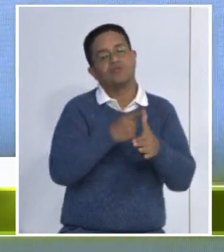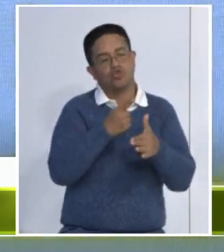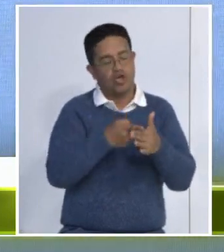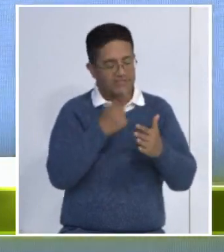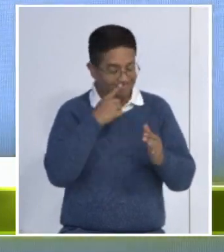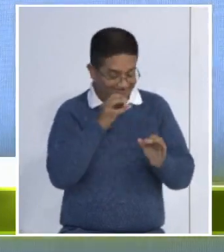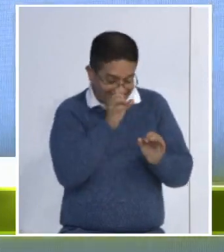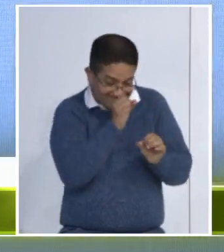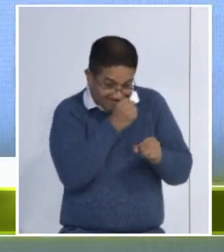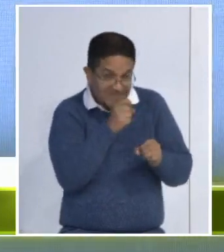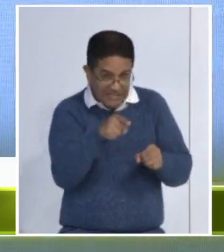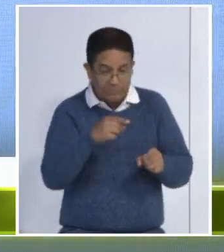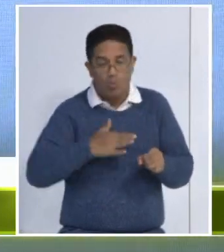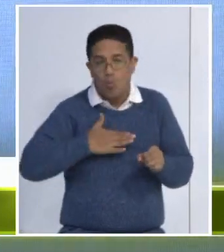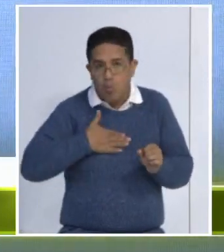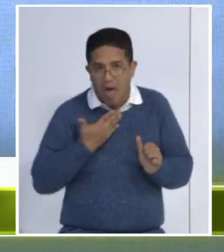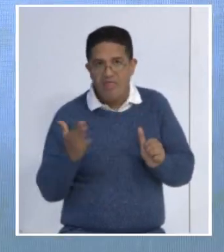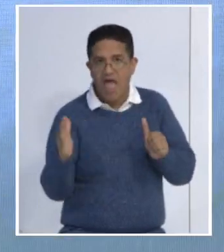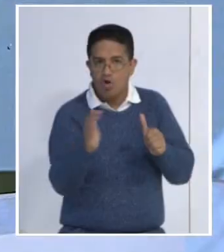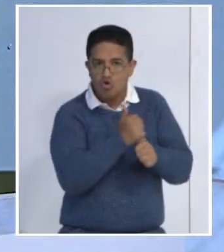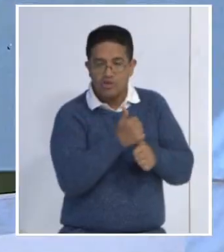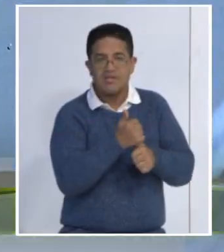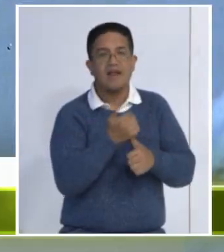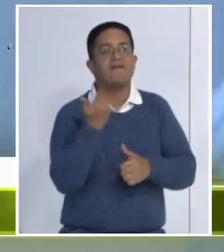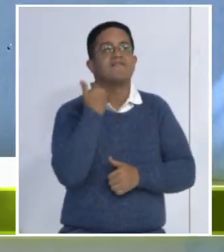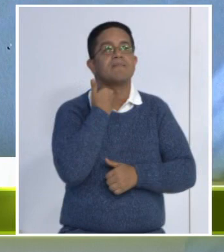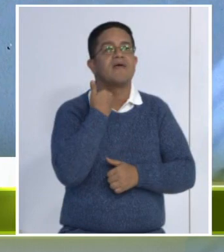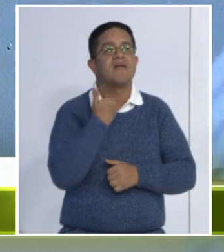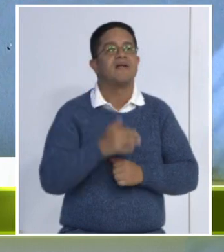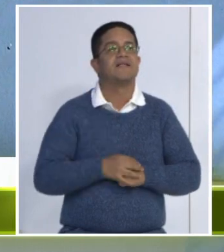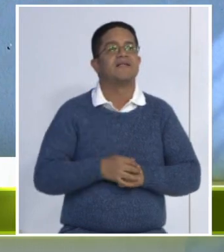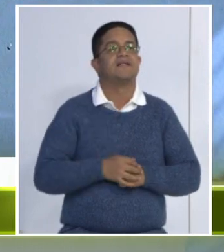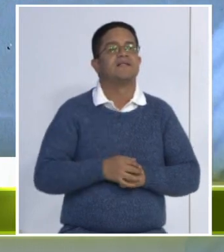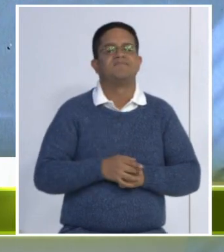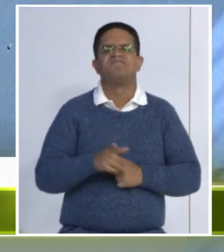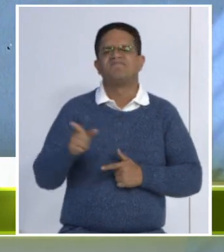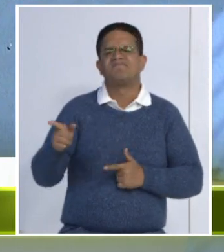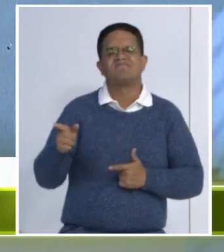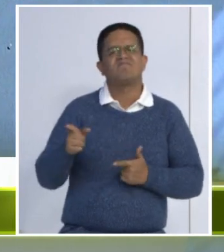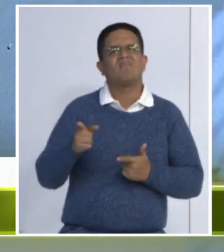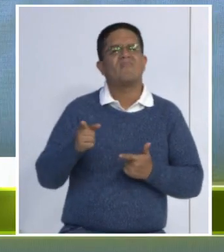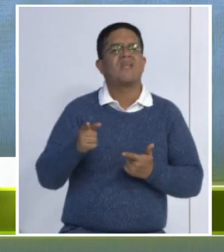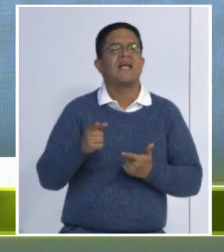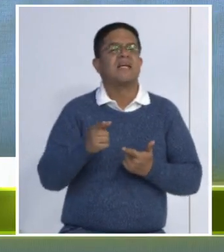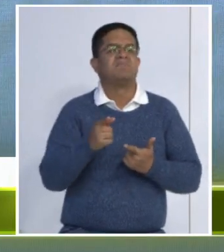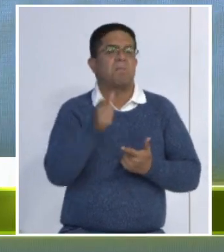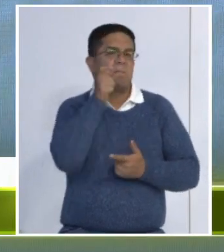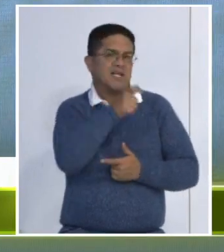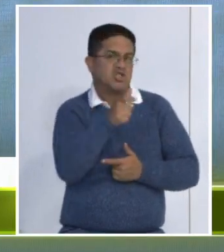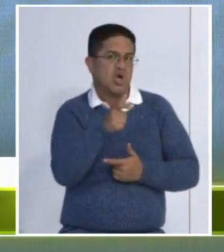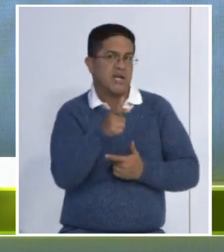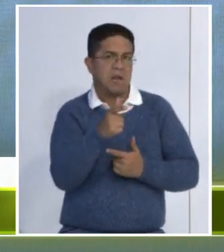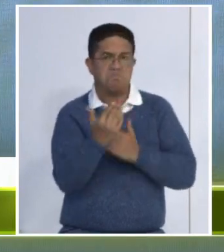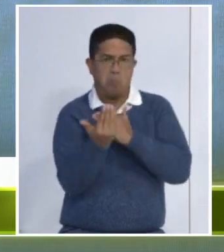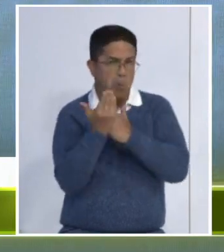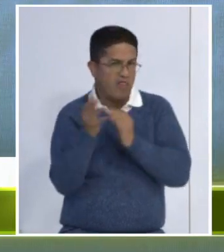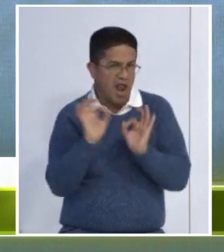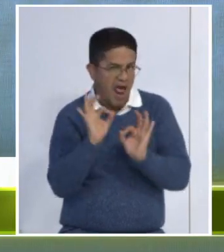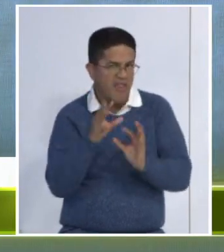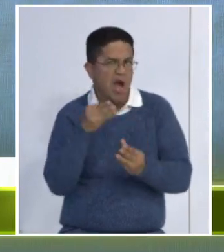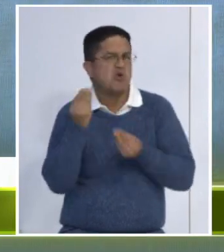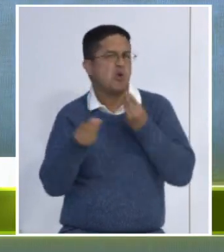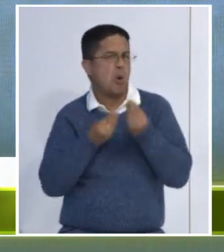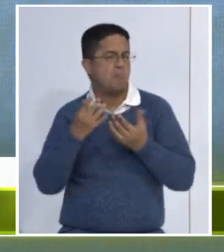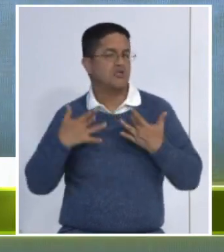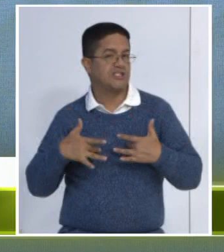nivel de laboratorios estas enfermedades. Nos están consultando sobre las secuelas de estas enfermedades. La que mayormente